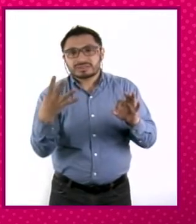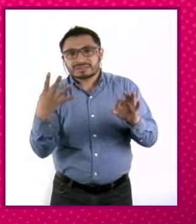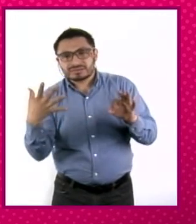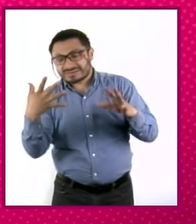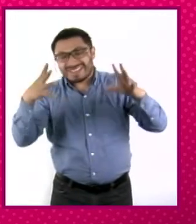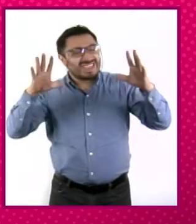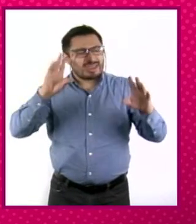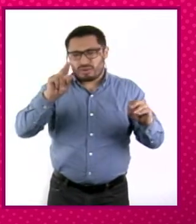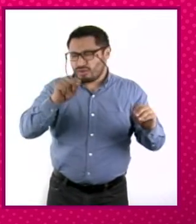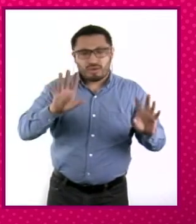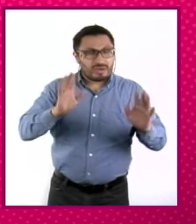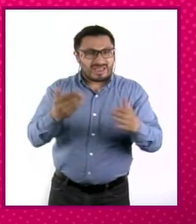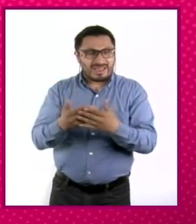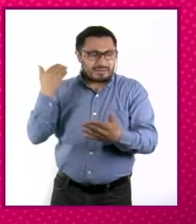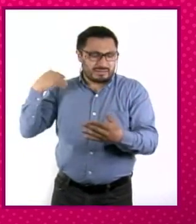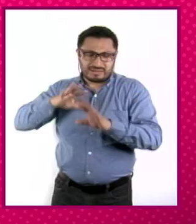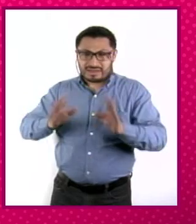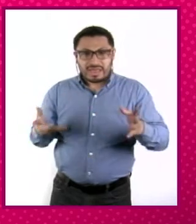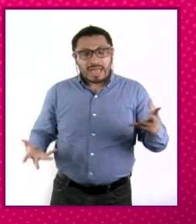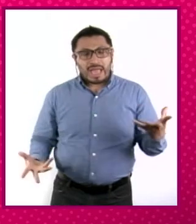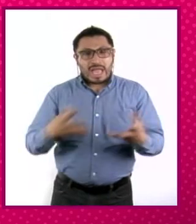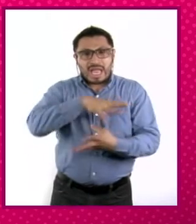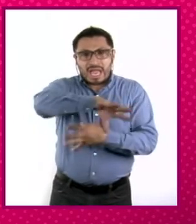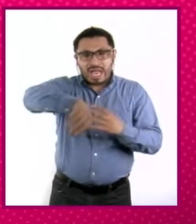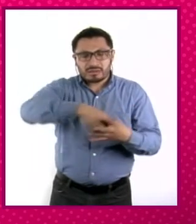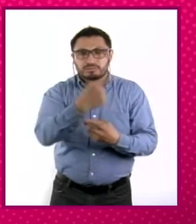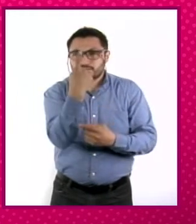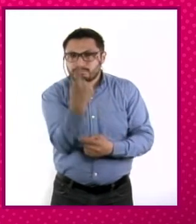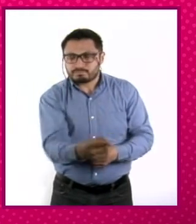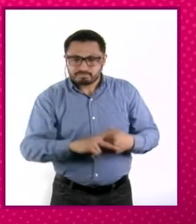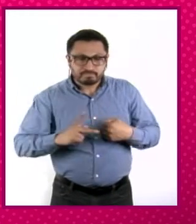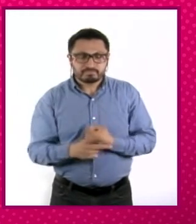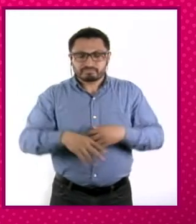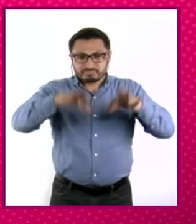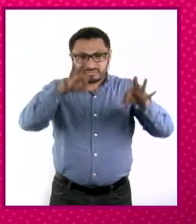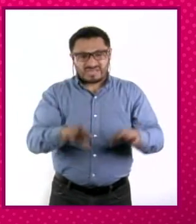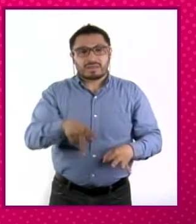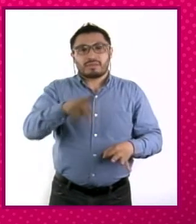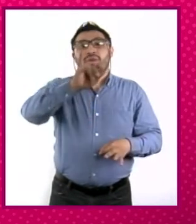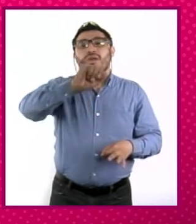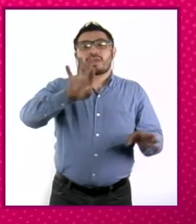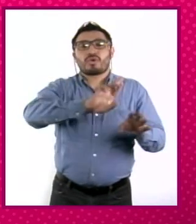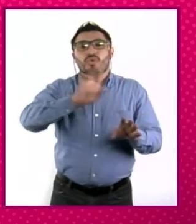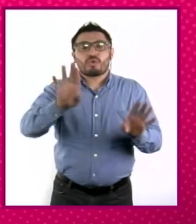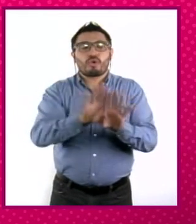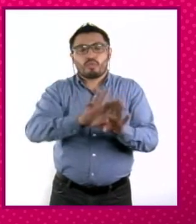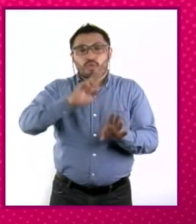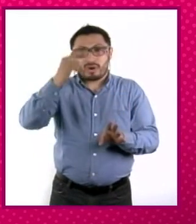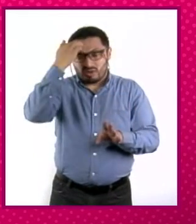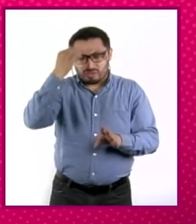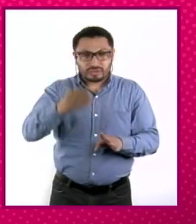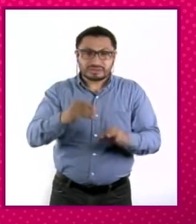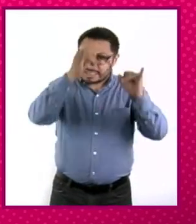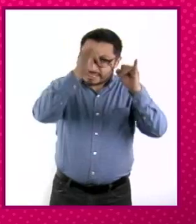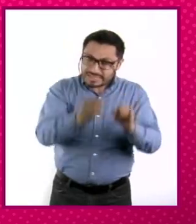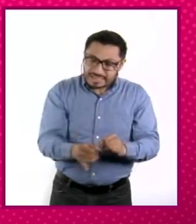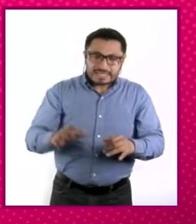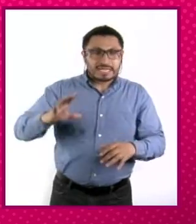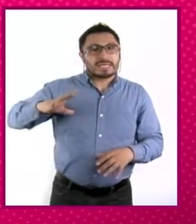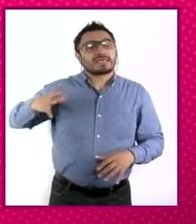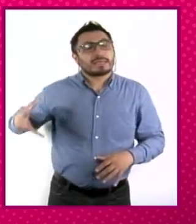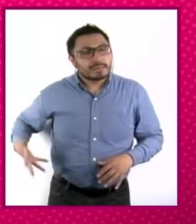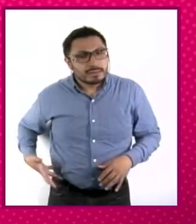de 1994. México se disponía a celebrar la entrada en vigor del Tratado de Libre Comercio de América del Norte cuando